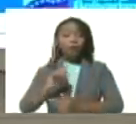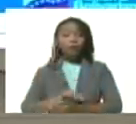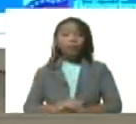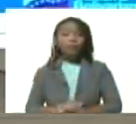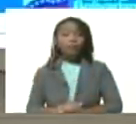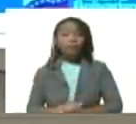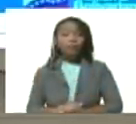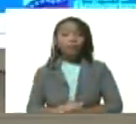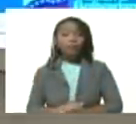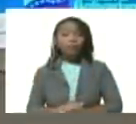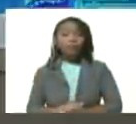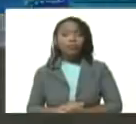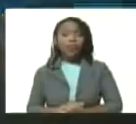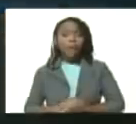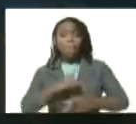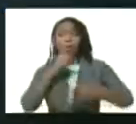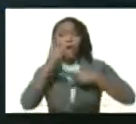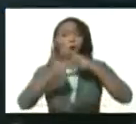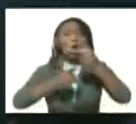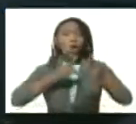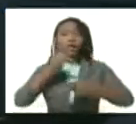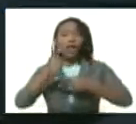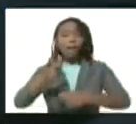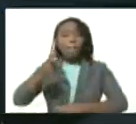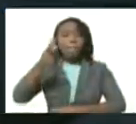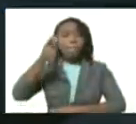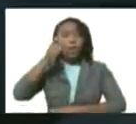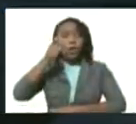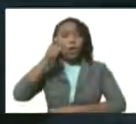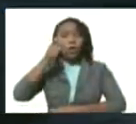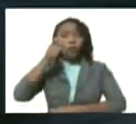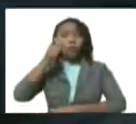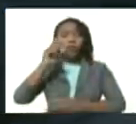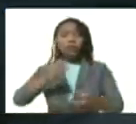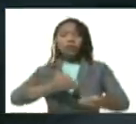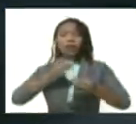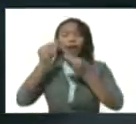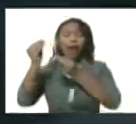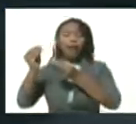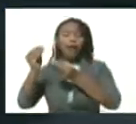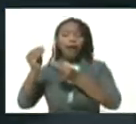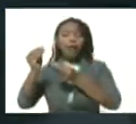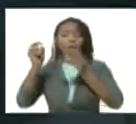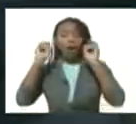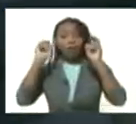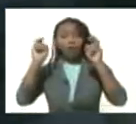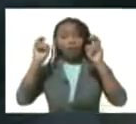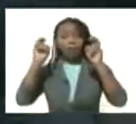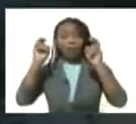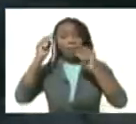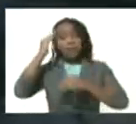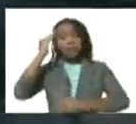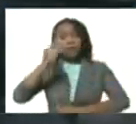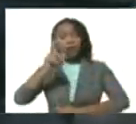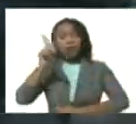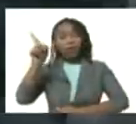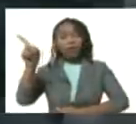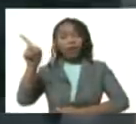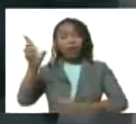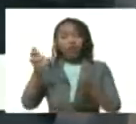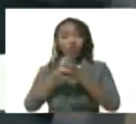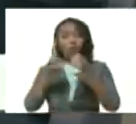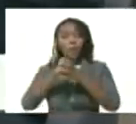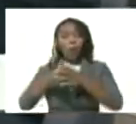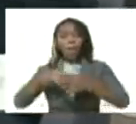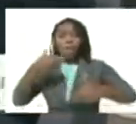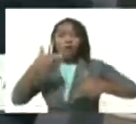en una política de seguridad, se le ha dado facultades a paramilitares y bandas